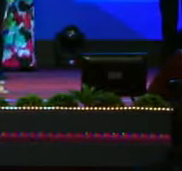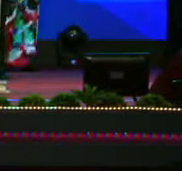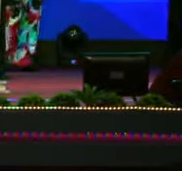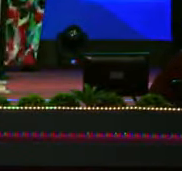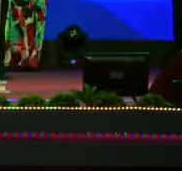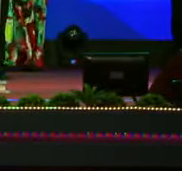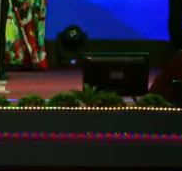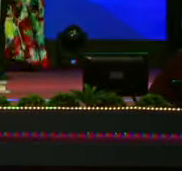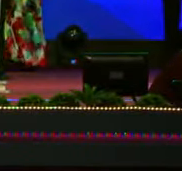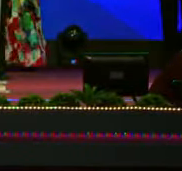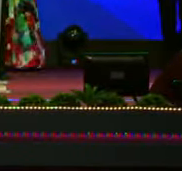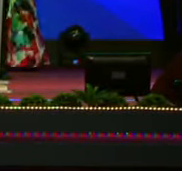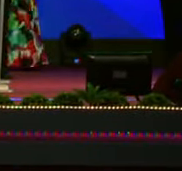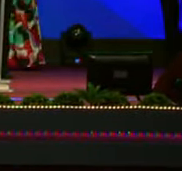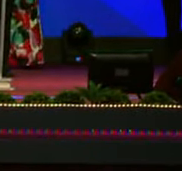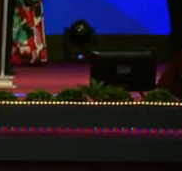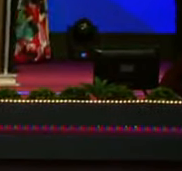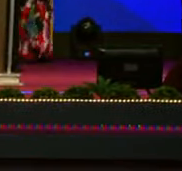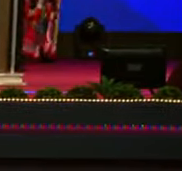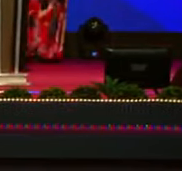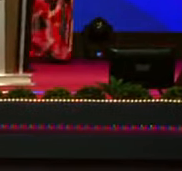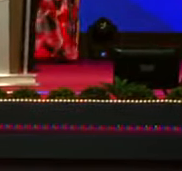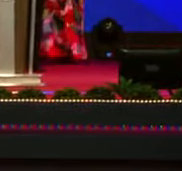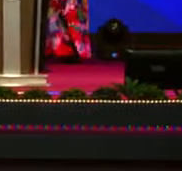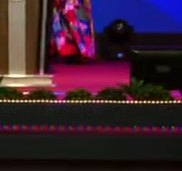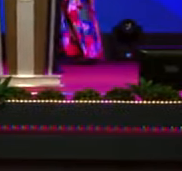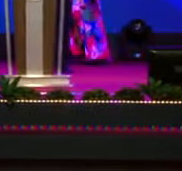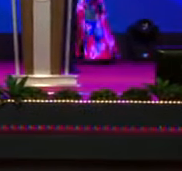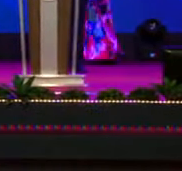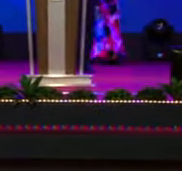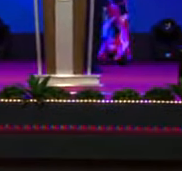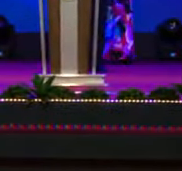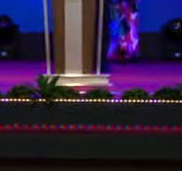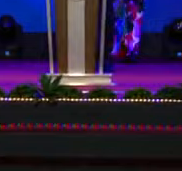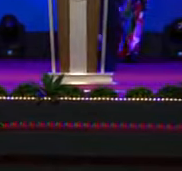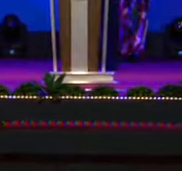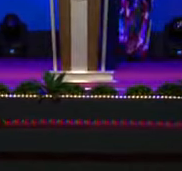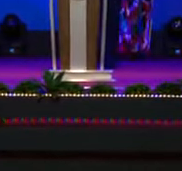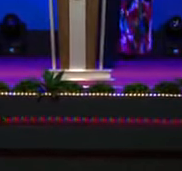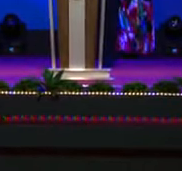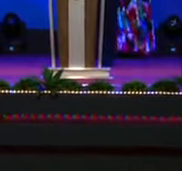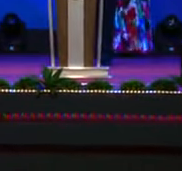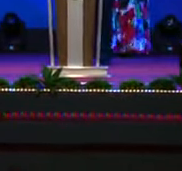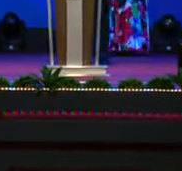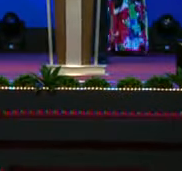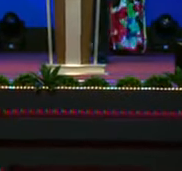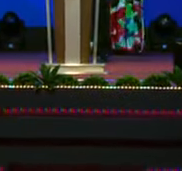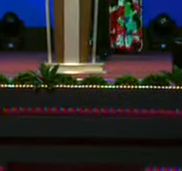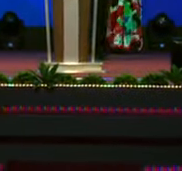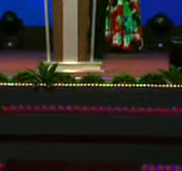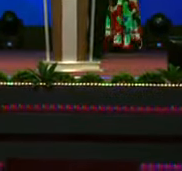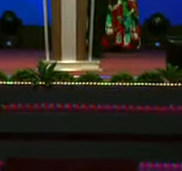ayes de temor. Termina por siempre con mi supremo rey.